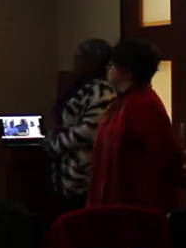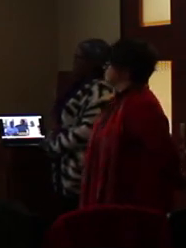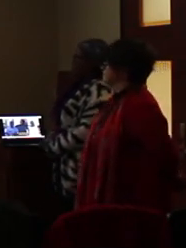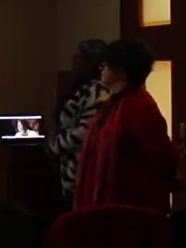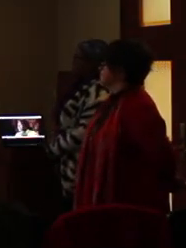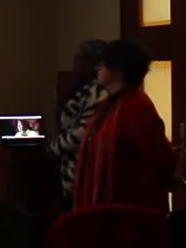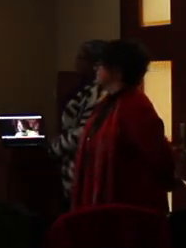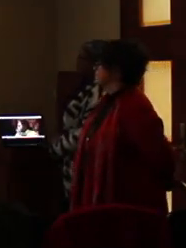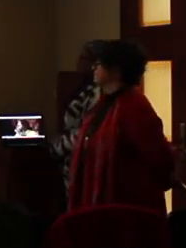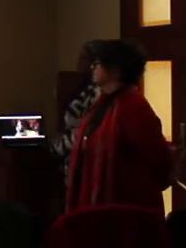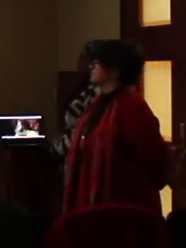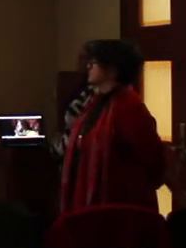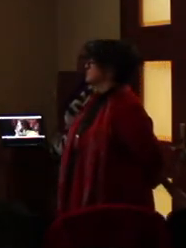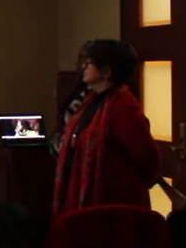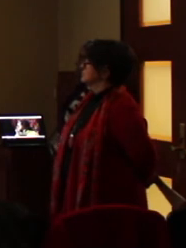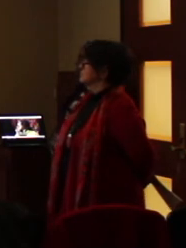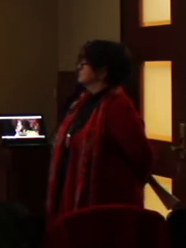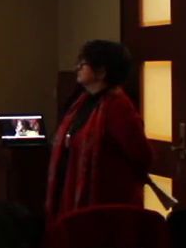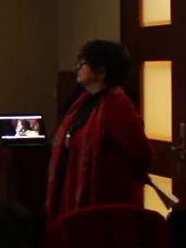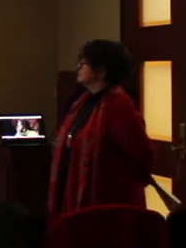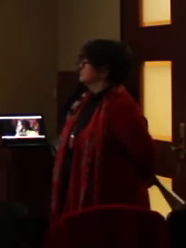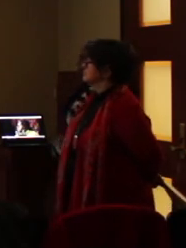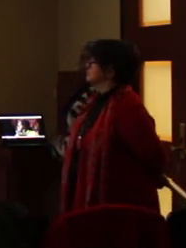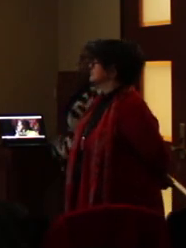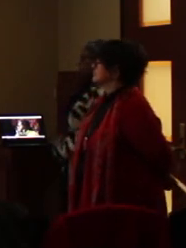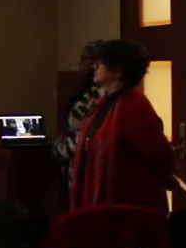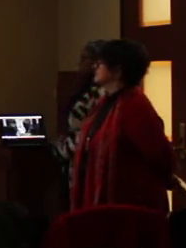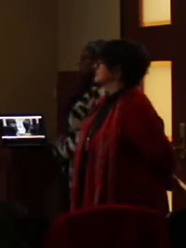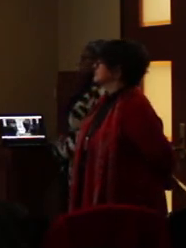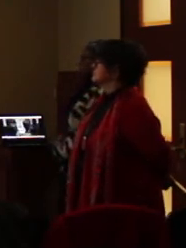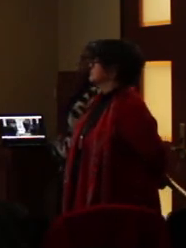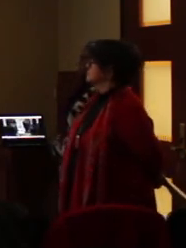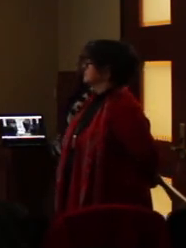Pero, en realidad, el oficio de limpiabotas es un oficio que tiene que ver con la pobreza.